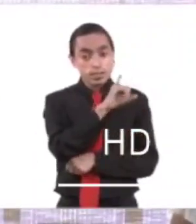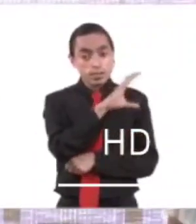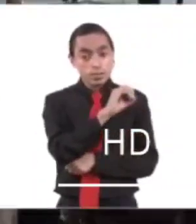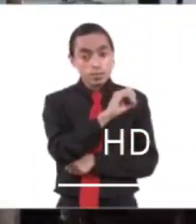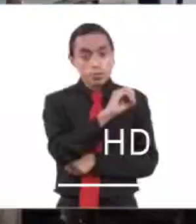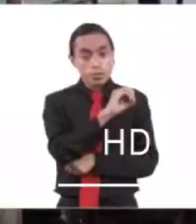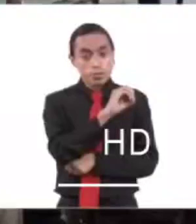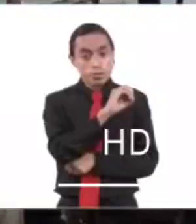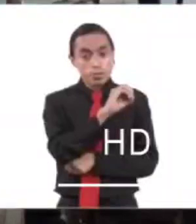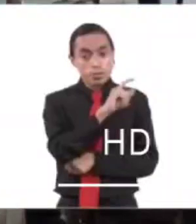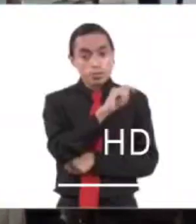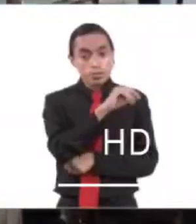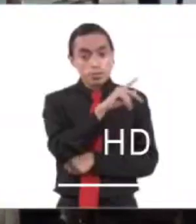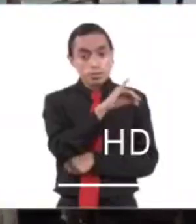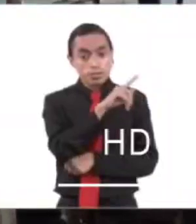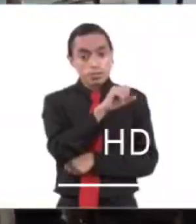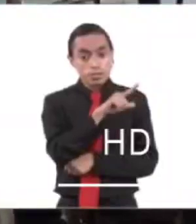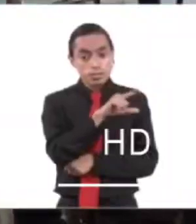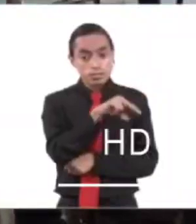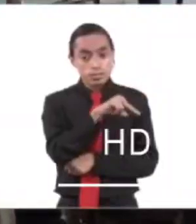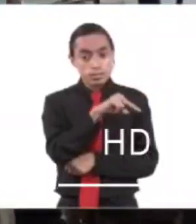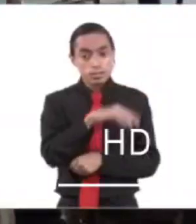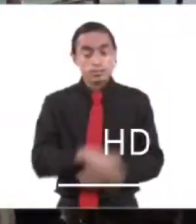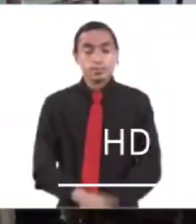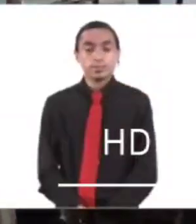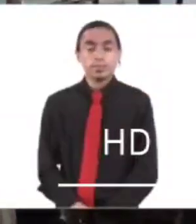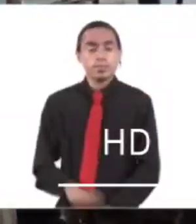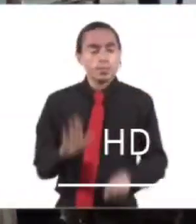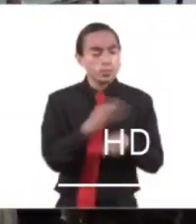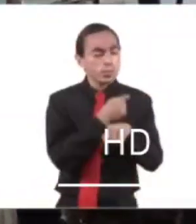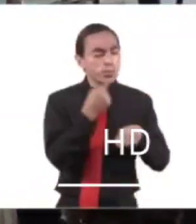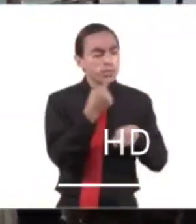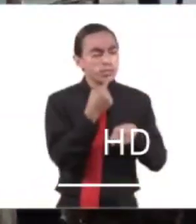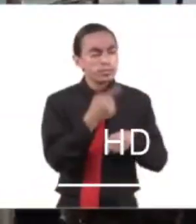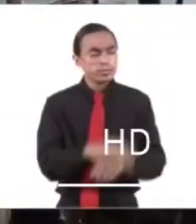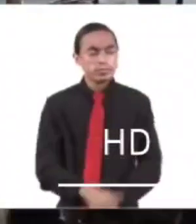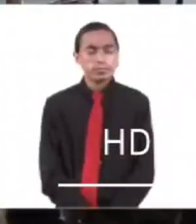qué? Pues porque